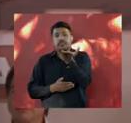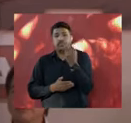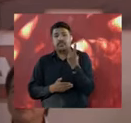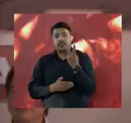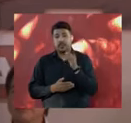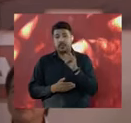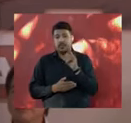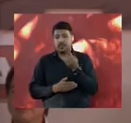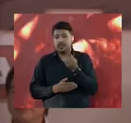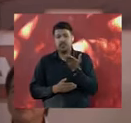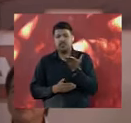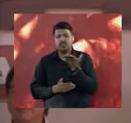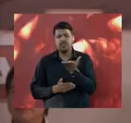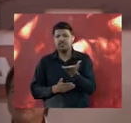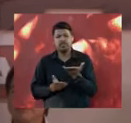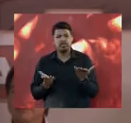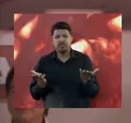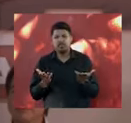de junio?